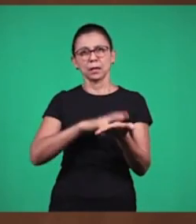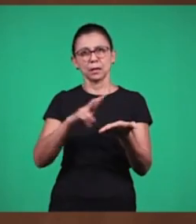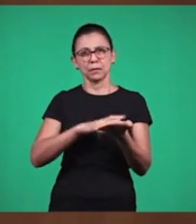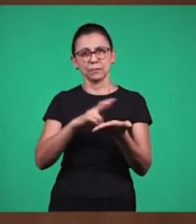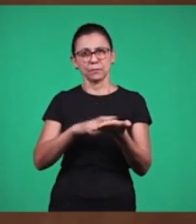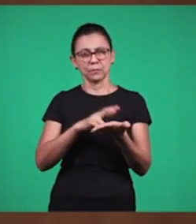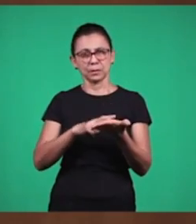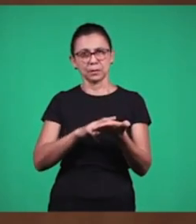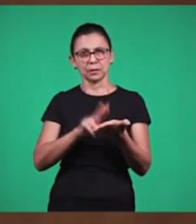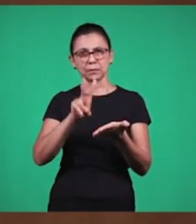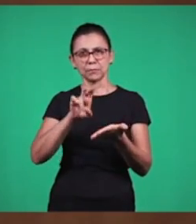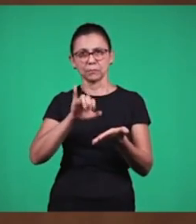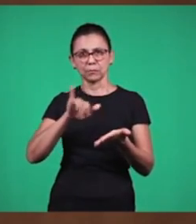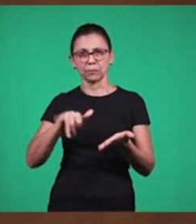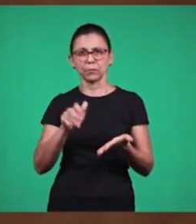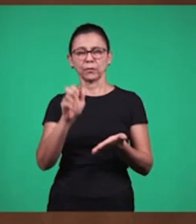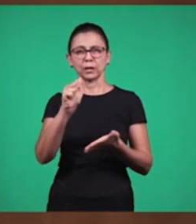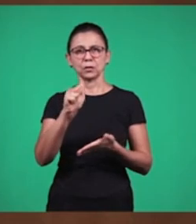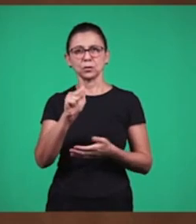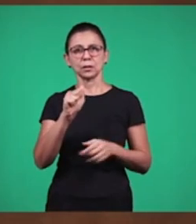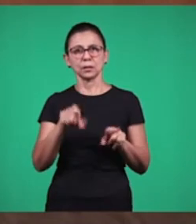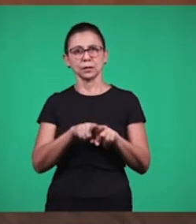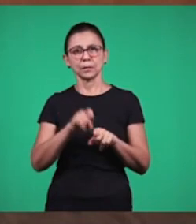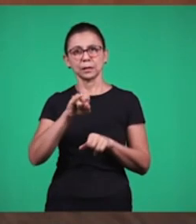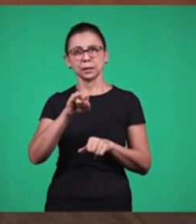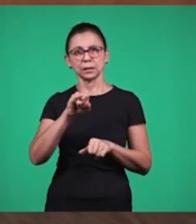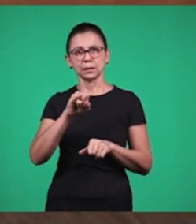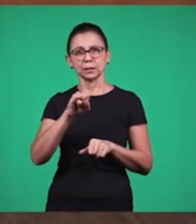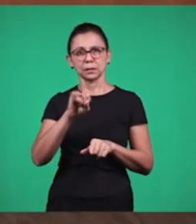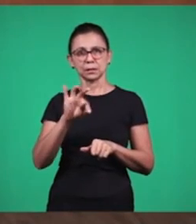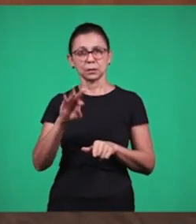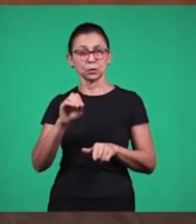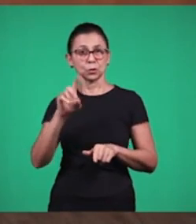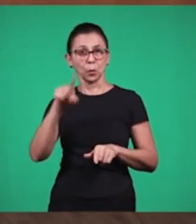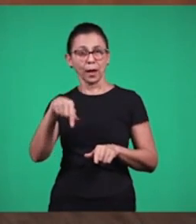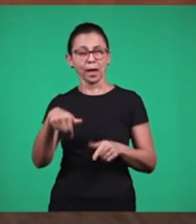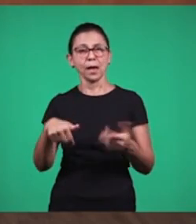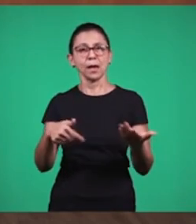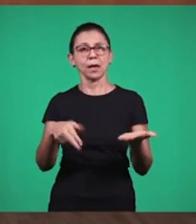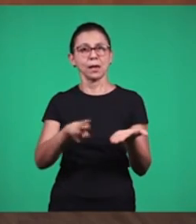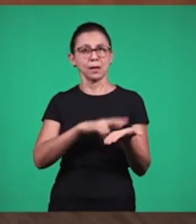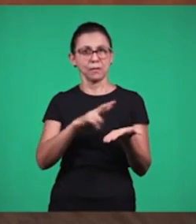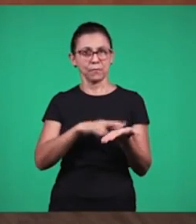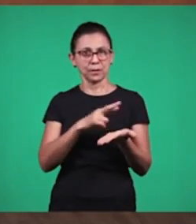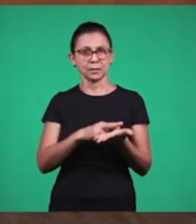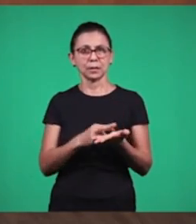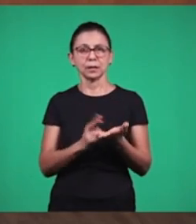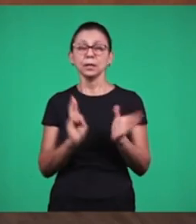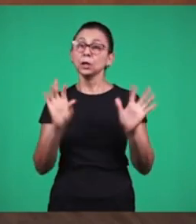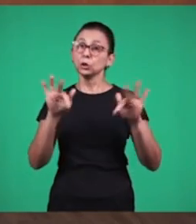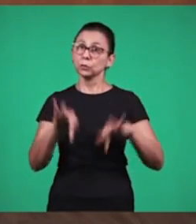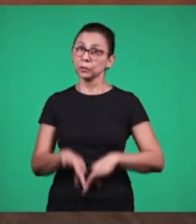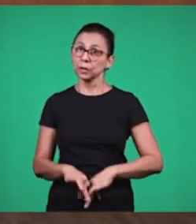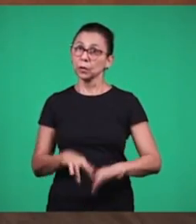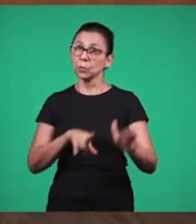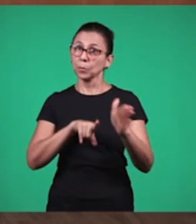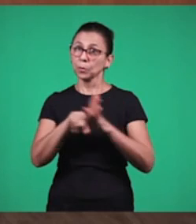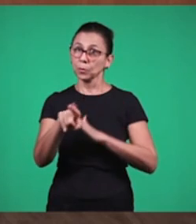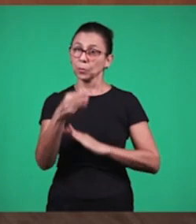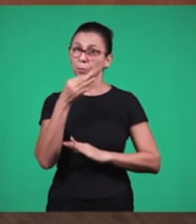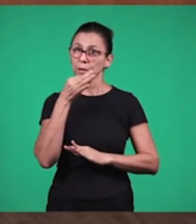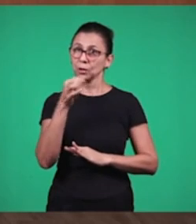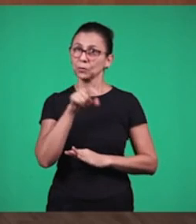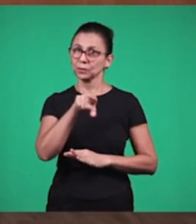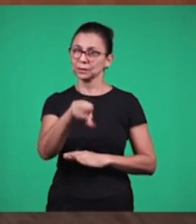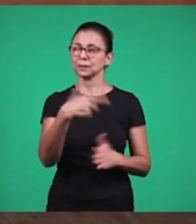Bella, y esto es del final de semana. Y al final del cuadro será propuesta una